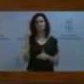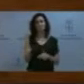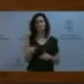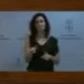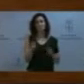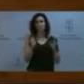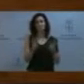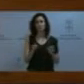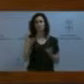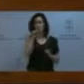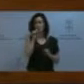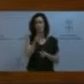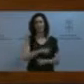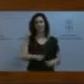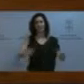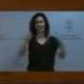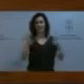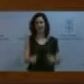zona Lagos